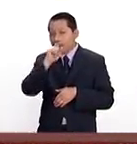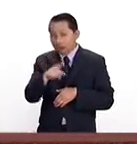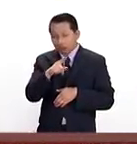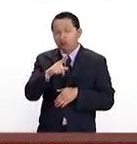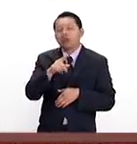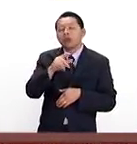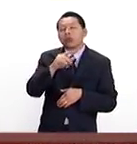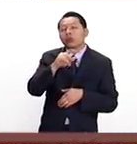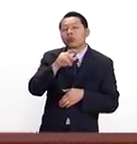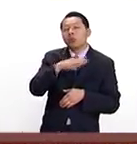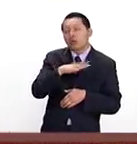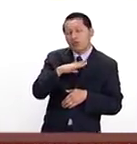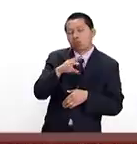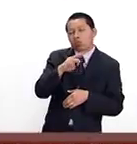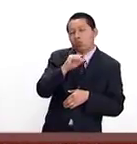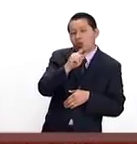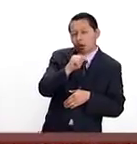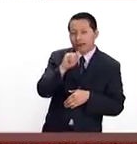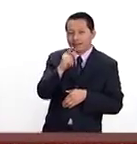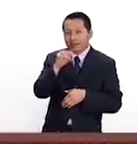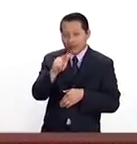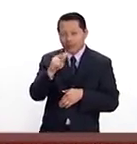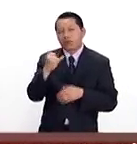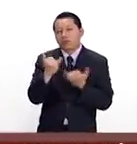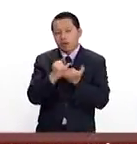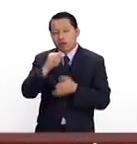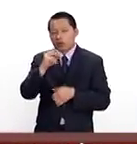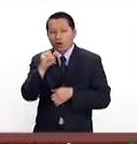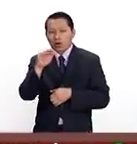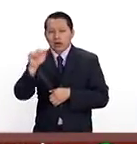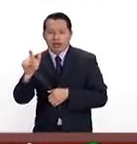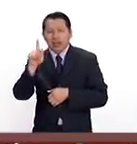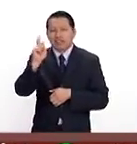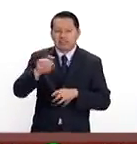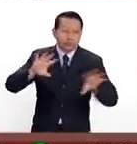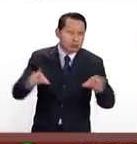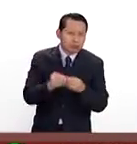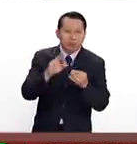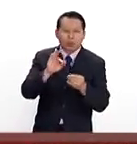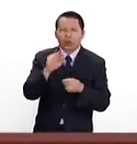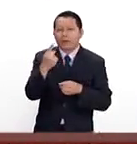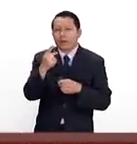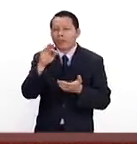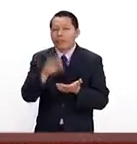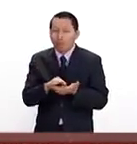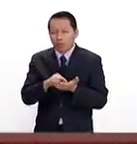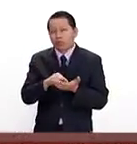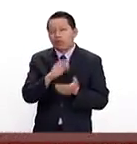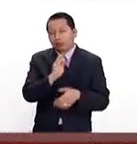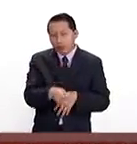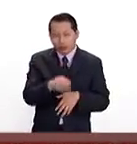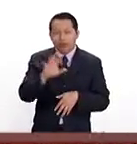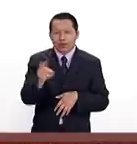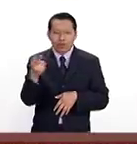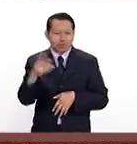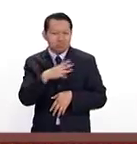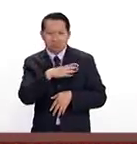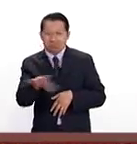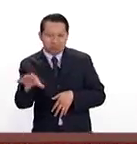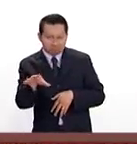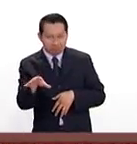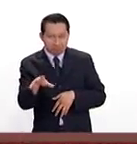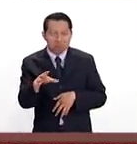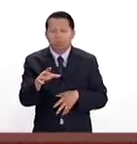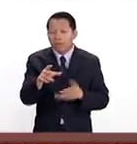Street Journal. El promedio, como les decía, es 41 puntos de aprobación contra 52 de